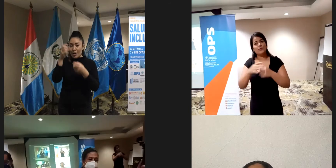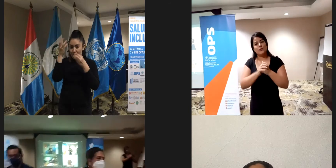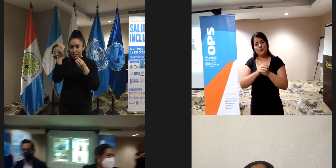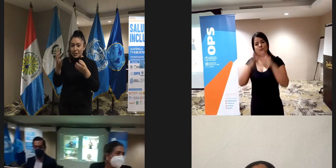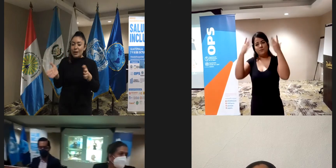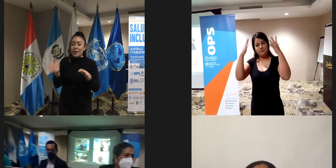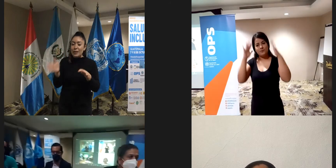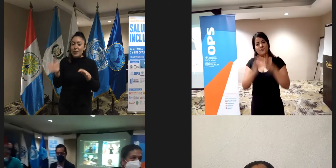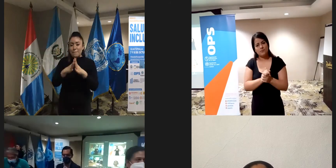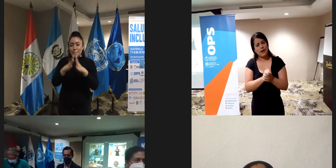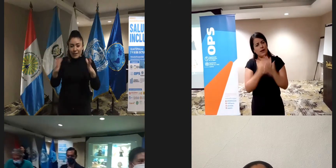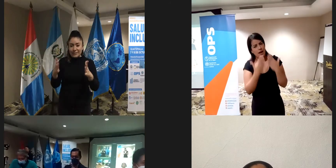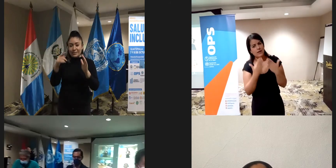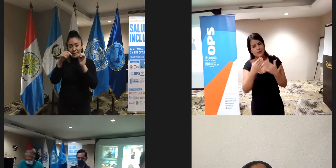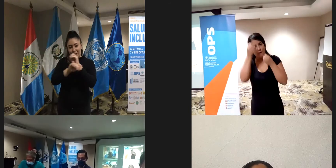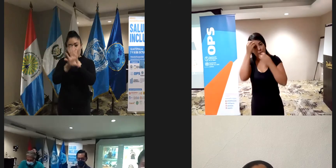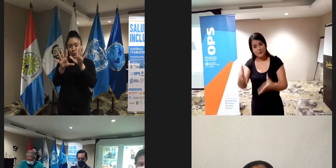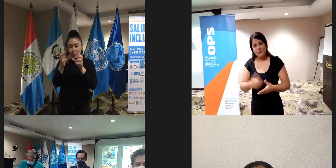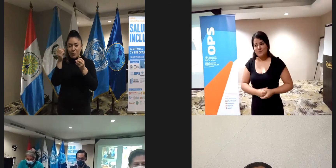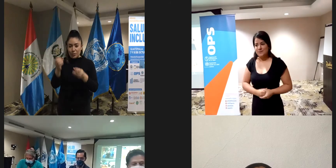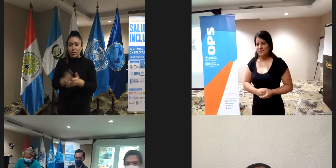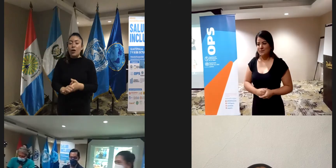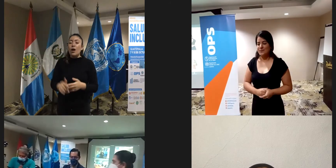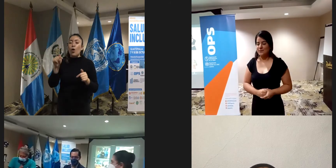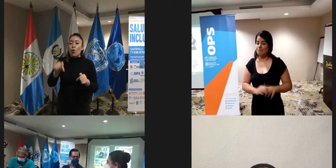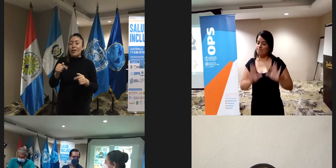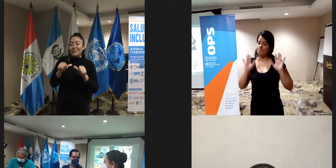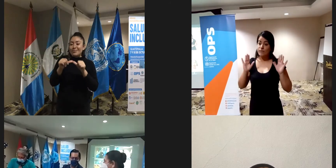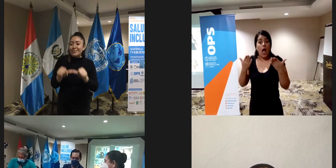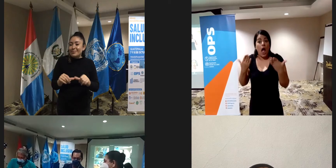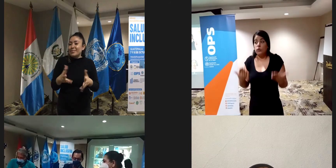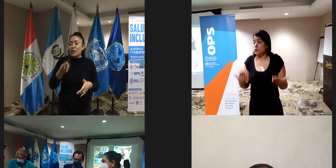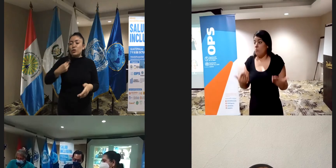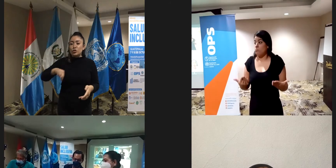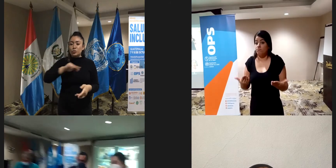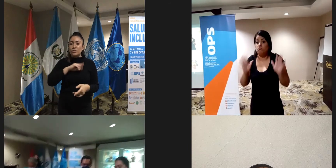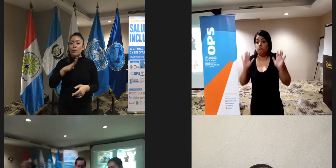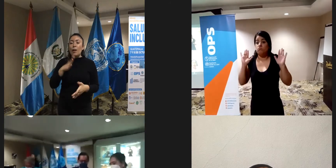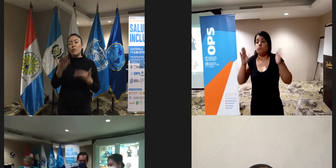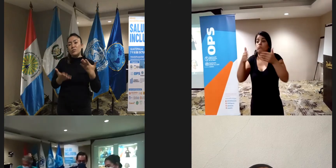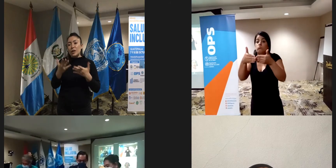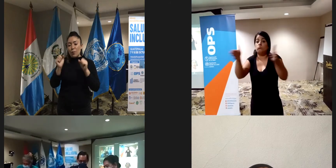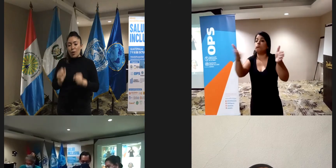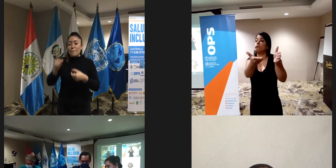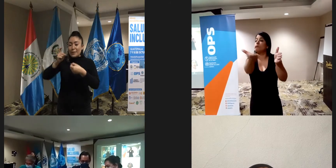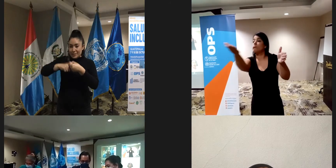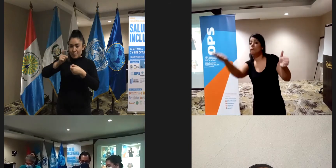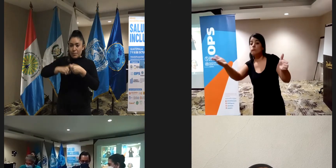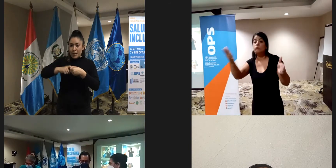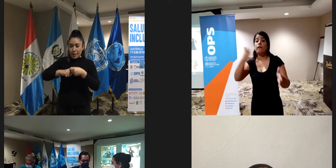¿verdad? A continuación, nosotros vamos a tener la posibilidad de participación